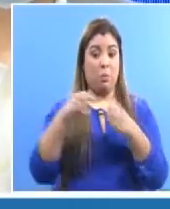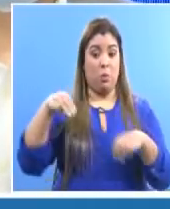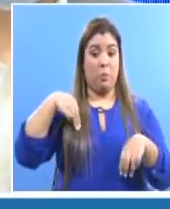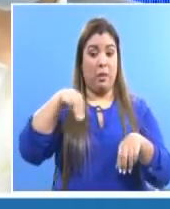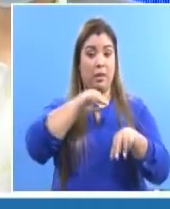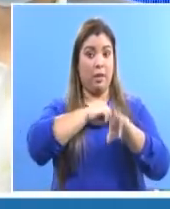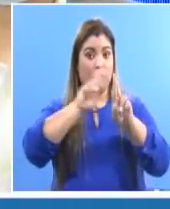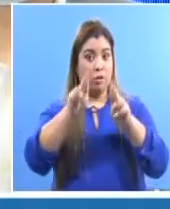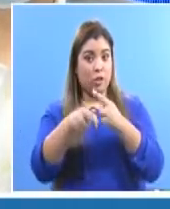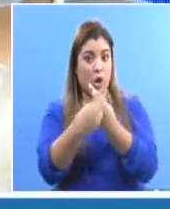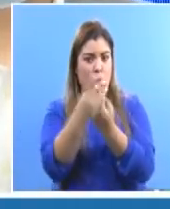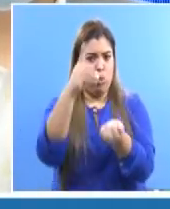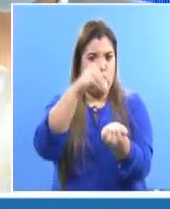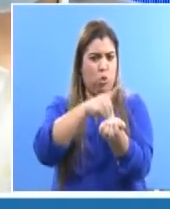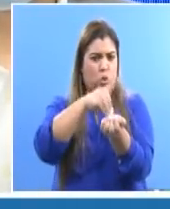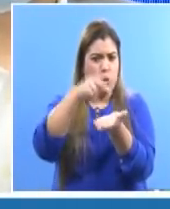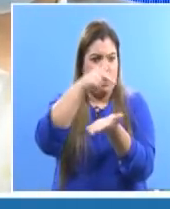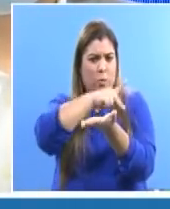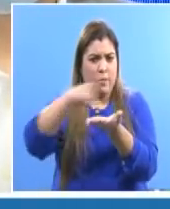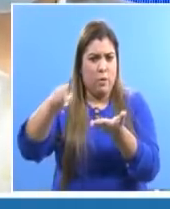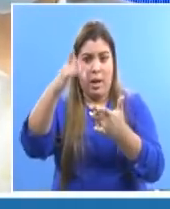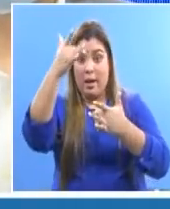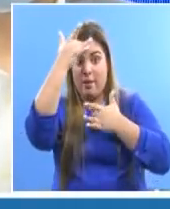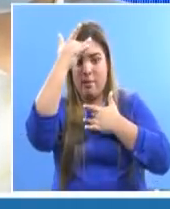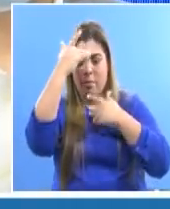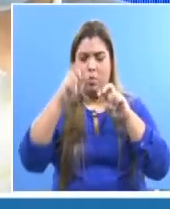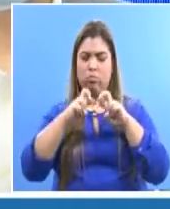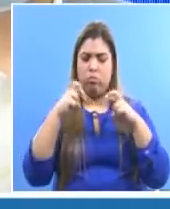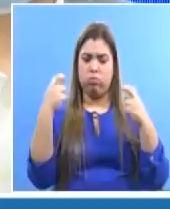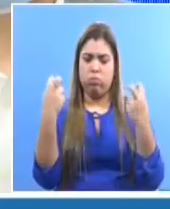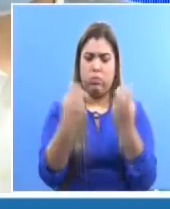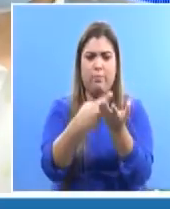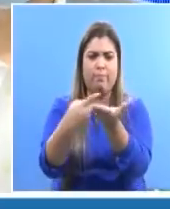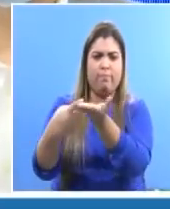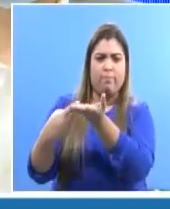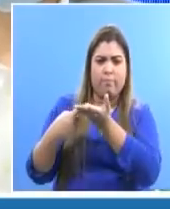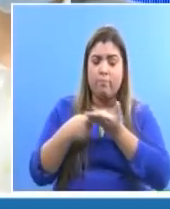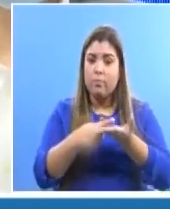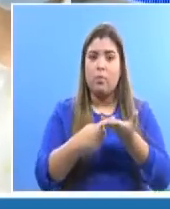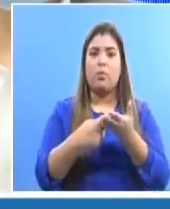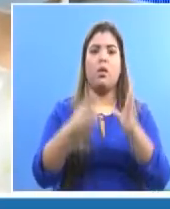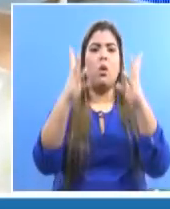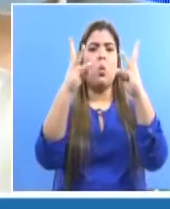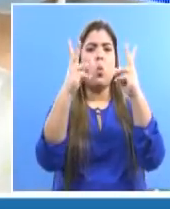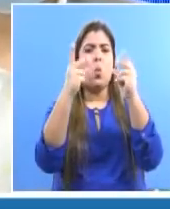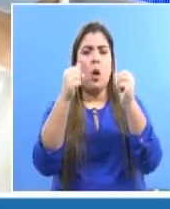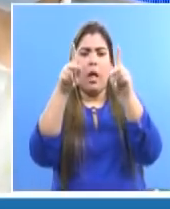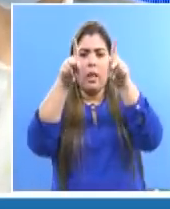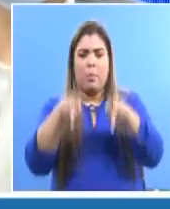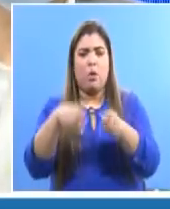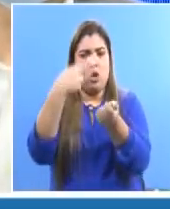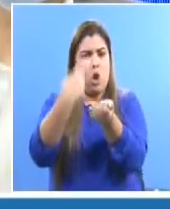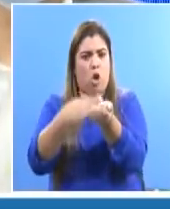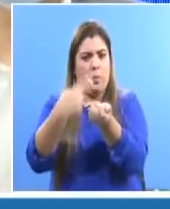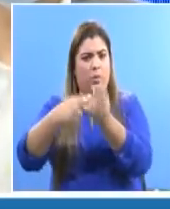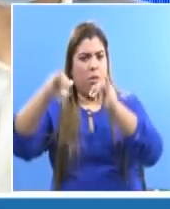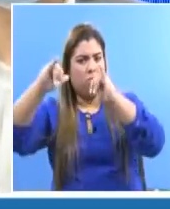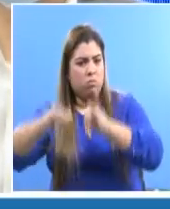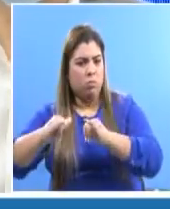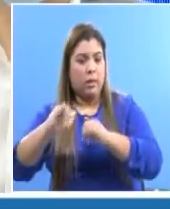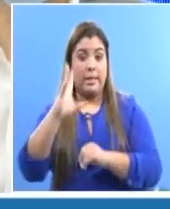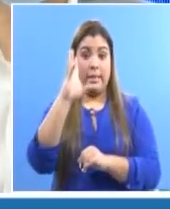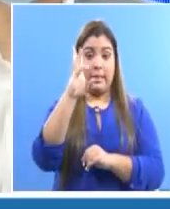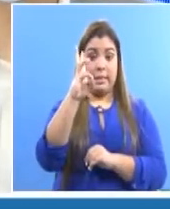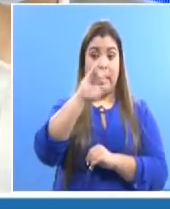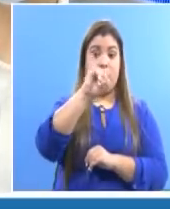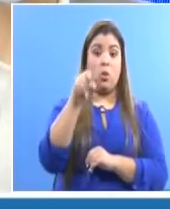para tratar de ver un poco cuál ha sido la evolución de los casos hospitalizados. Entonces, hasta el 6 de junio lo que observábamos